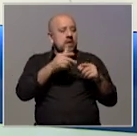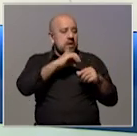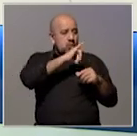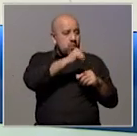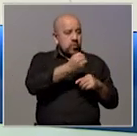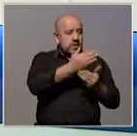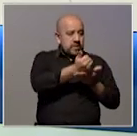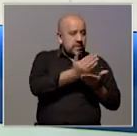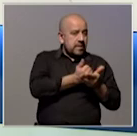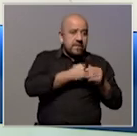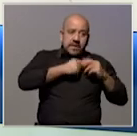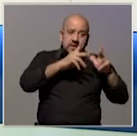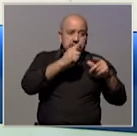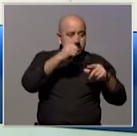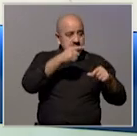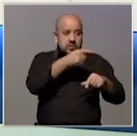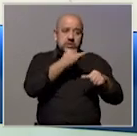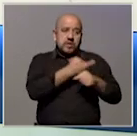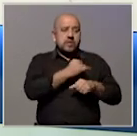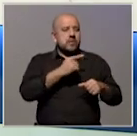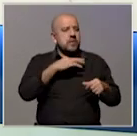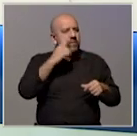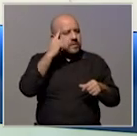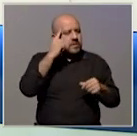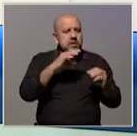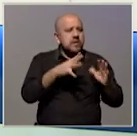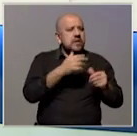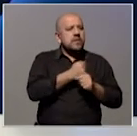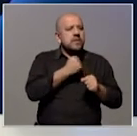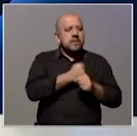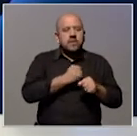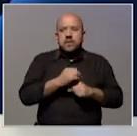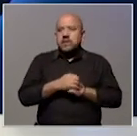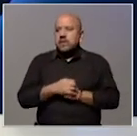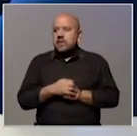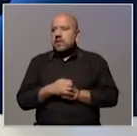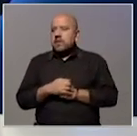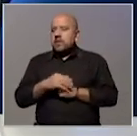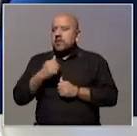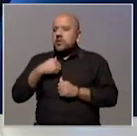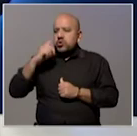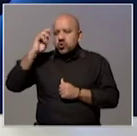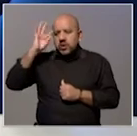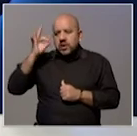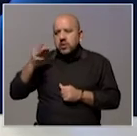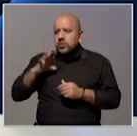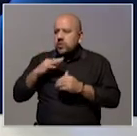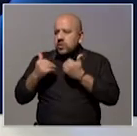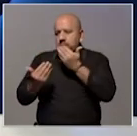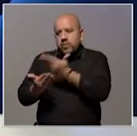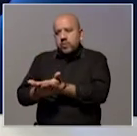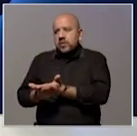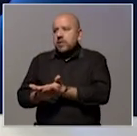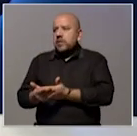cuanto a dar su versión o aclarar que están pensando o en que están trabajando no creo que capaz que voy a proponer que